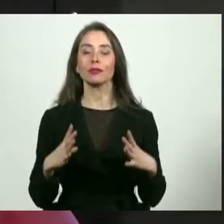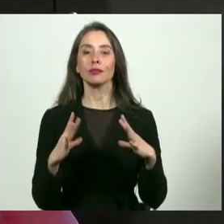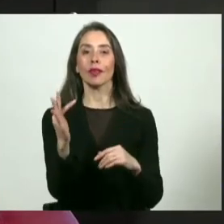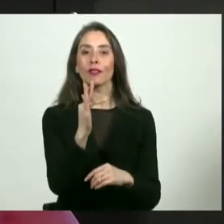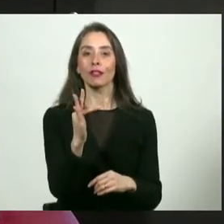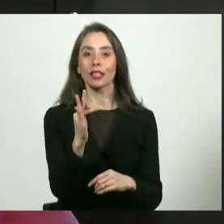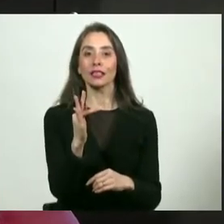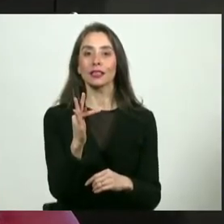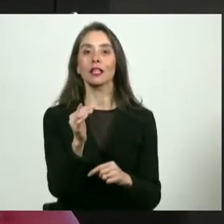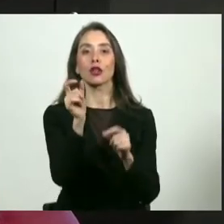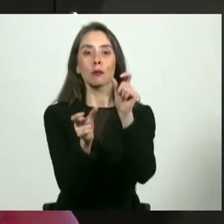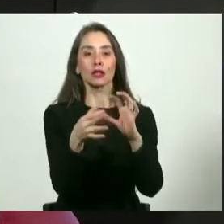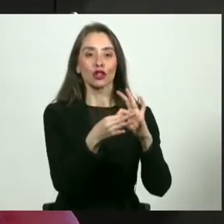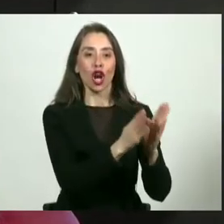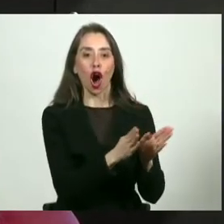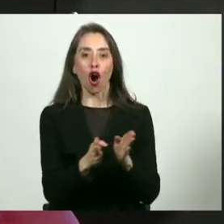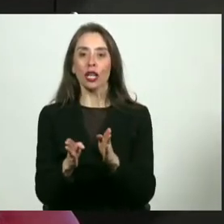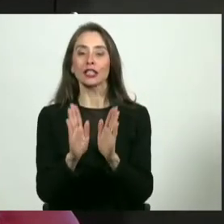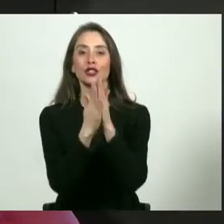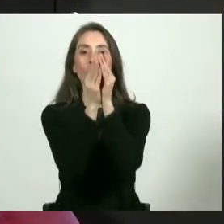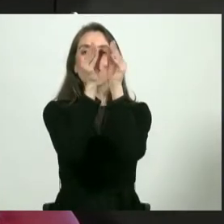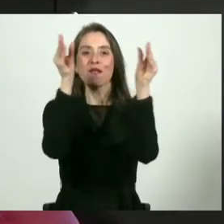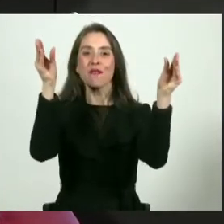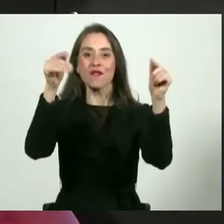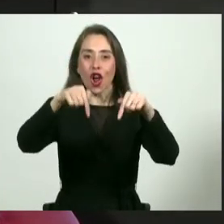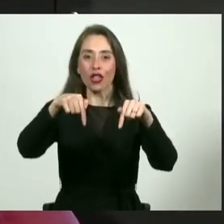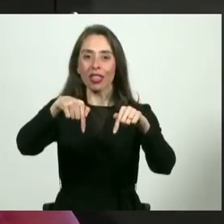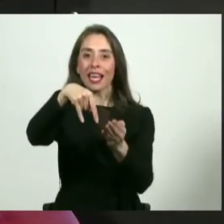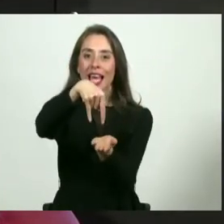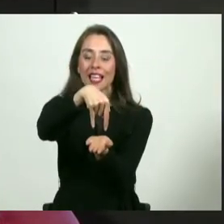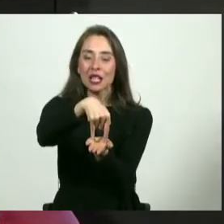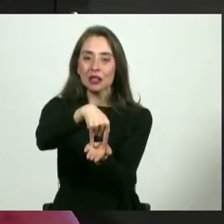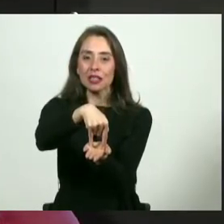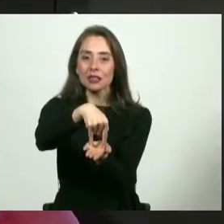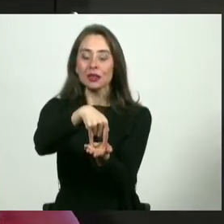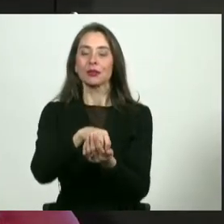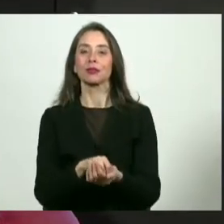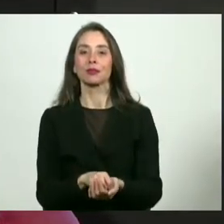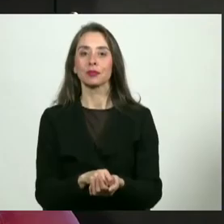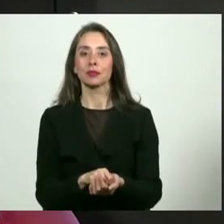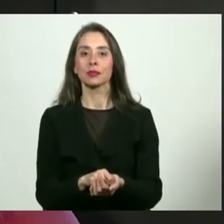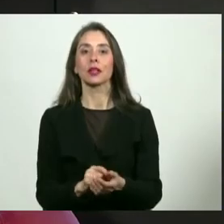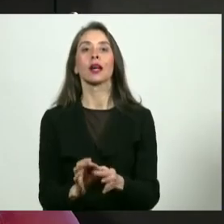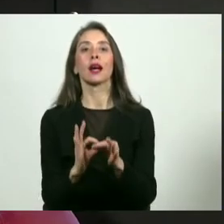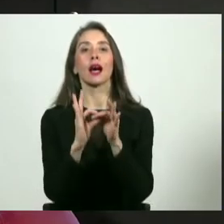numeroso público asistente que no es habitual en ninguna parte en el Chile de hoy.